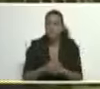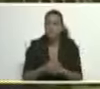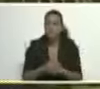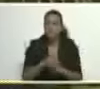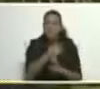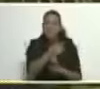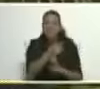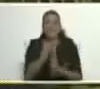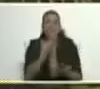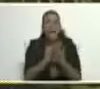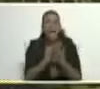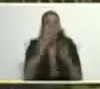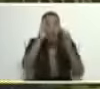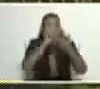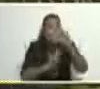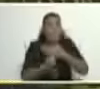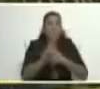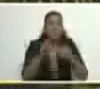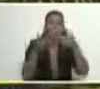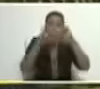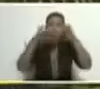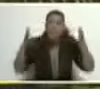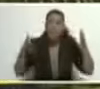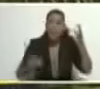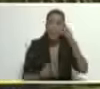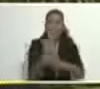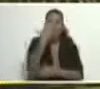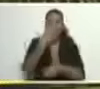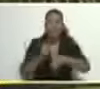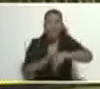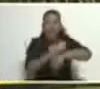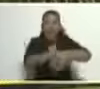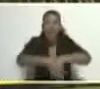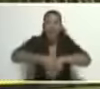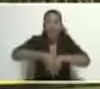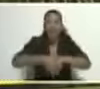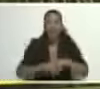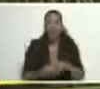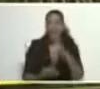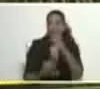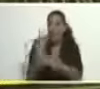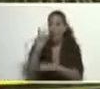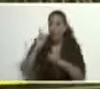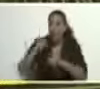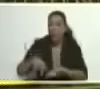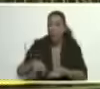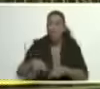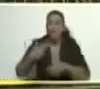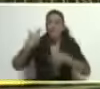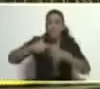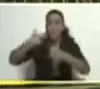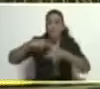Y es gracias a su visión que se creó el ALBA, crearon asimismo Petrocaribe